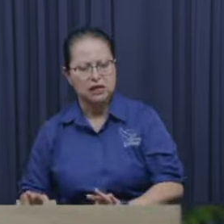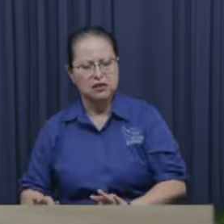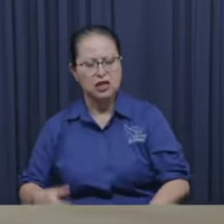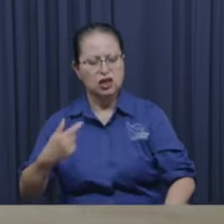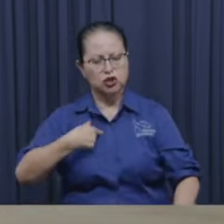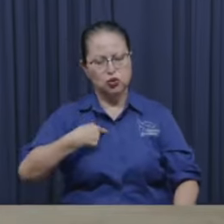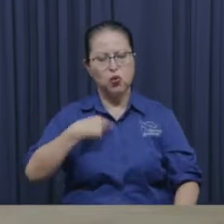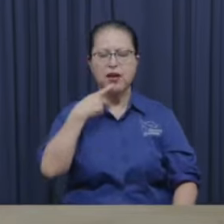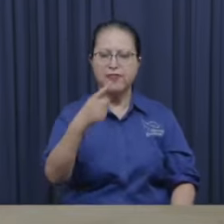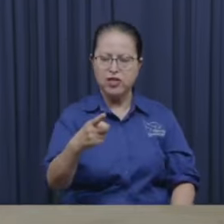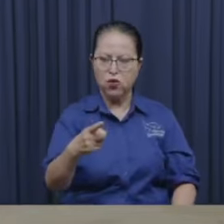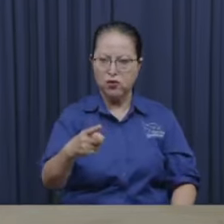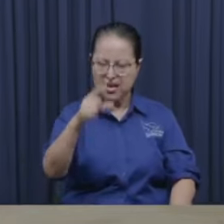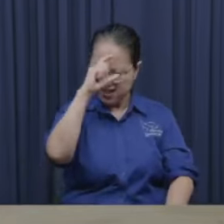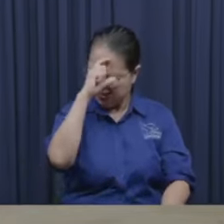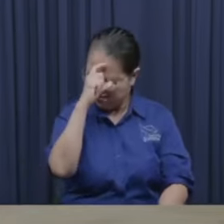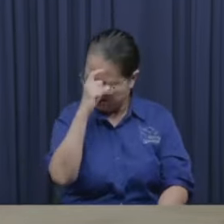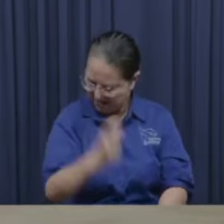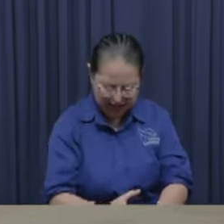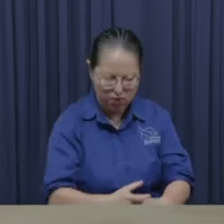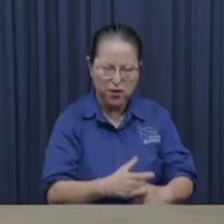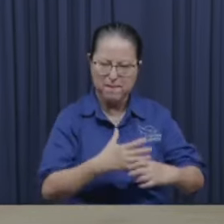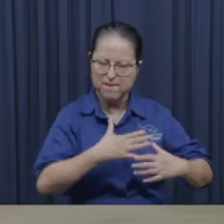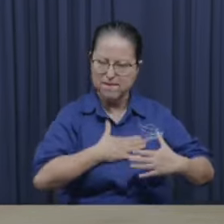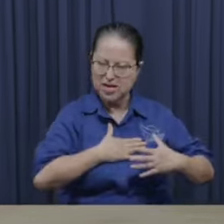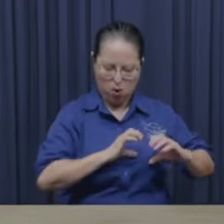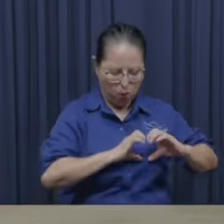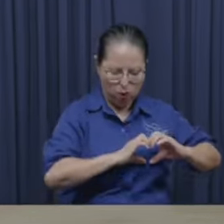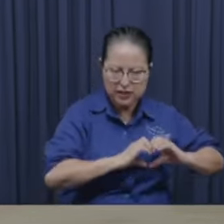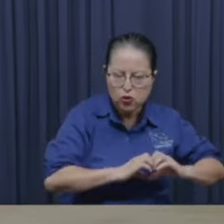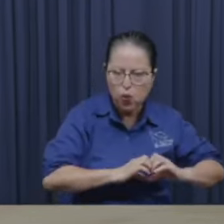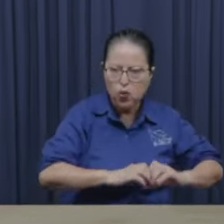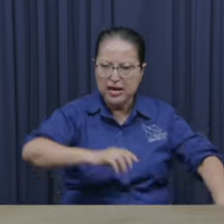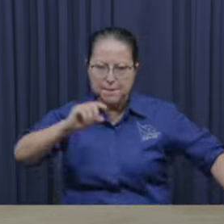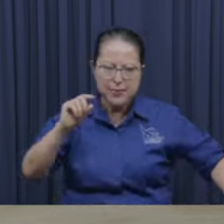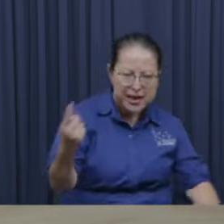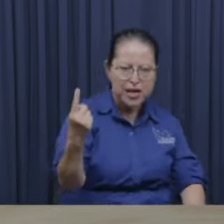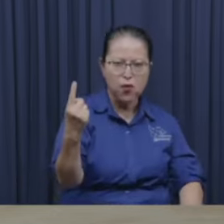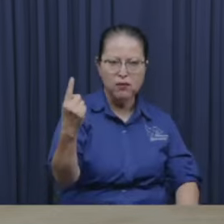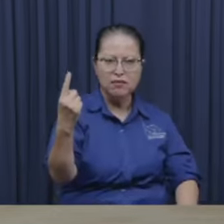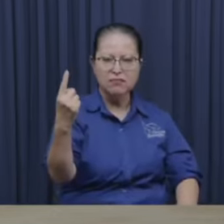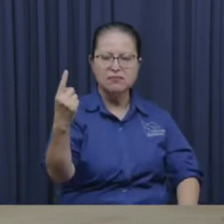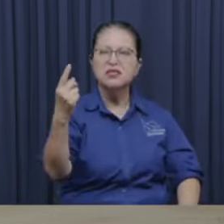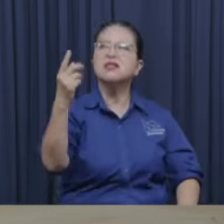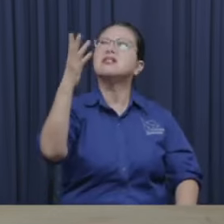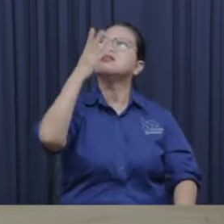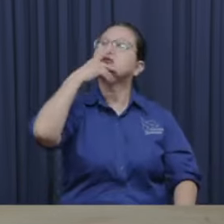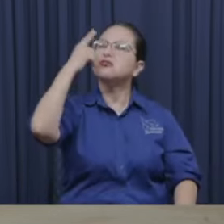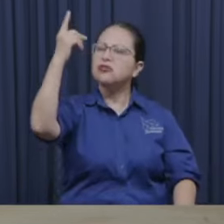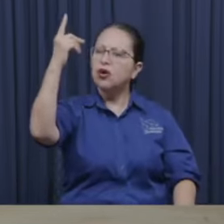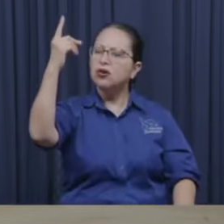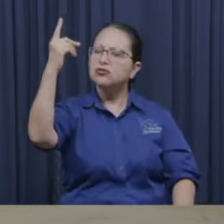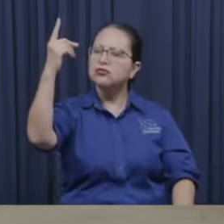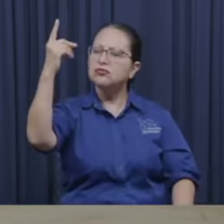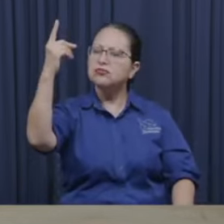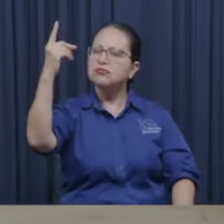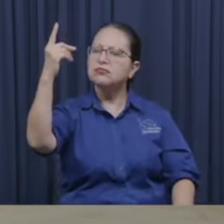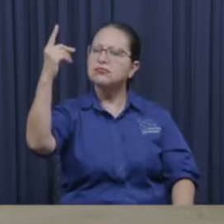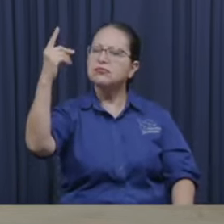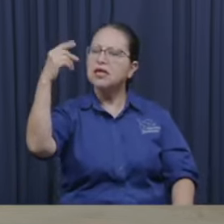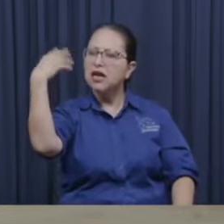insisto que creo con todo mi corazón que el punto principal El Señor lo da por medio de herramientas